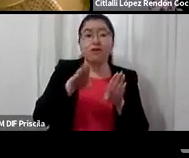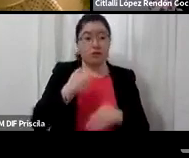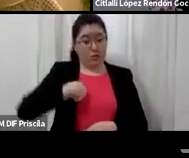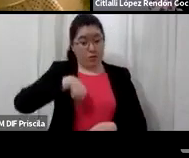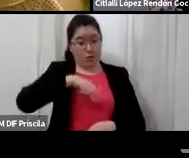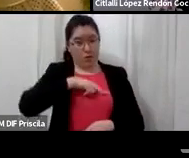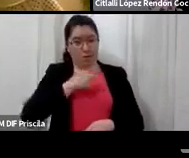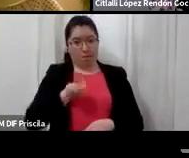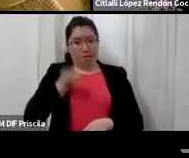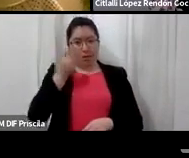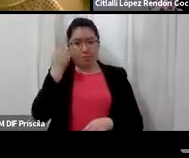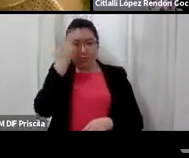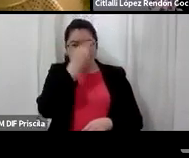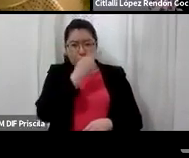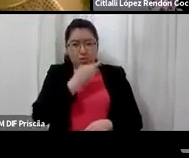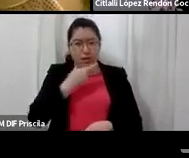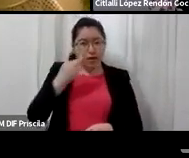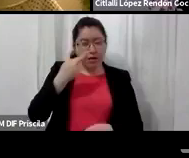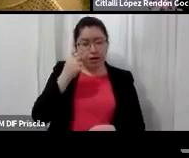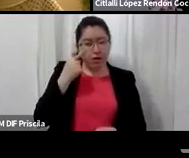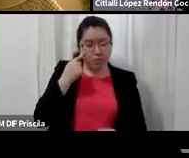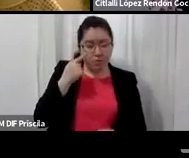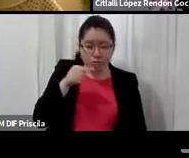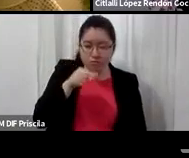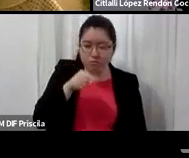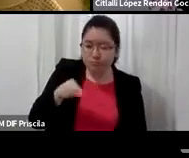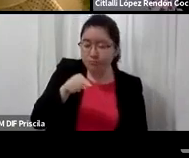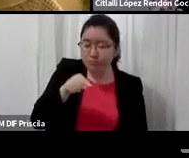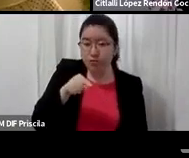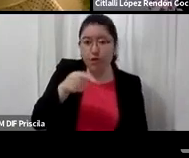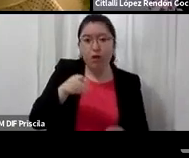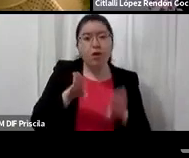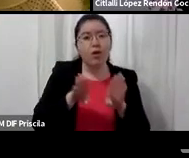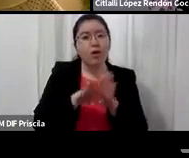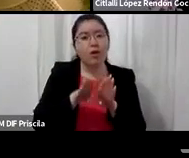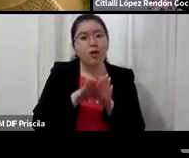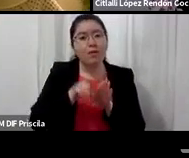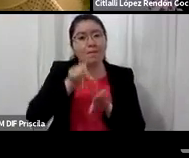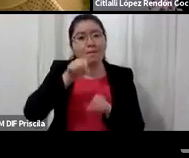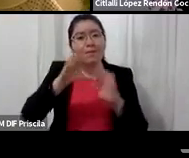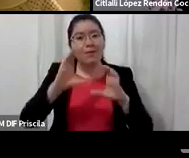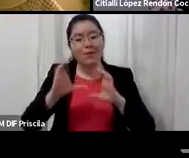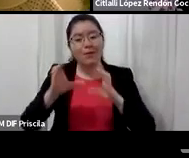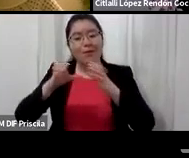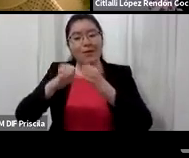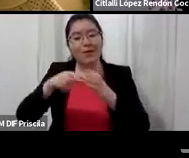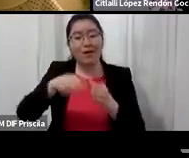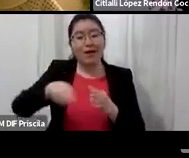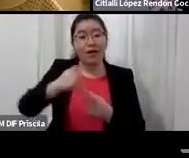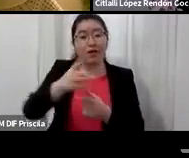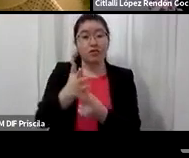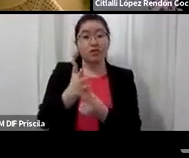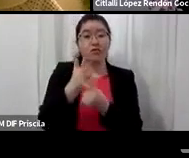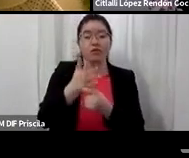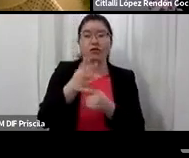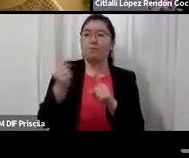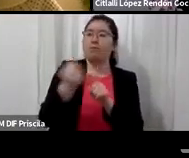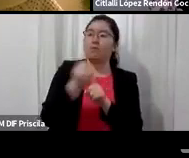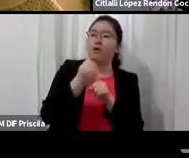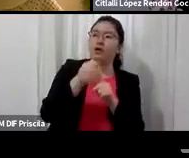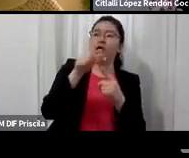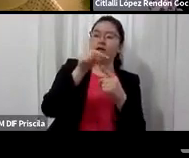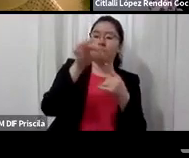La comunidad entera participa diagnosticando su violencia y fijando cuáles son los problemas fundamentales de esa